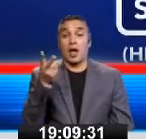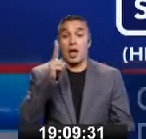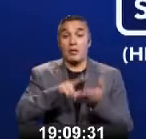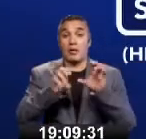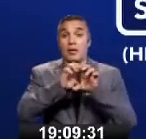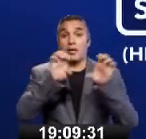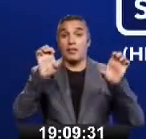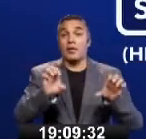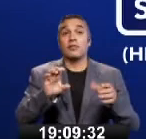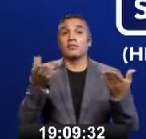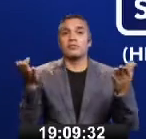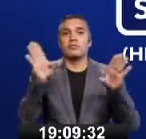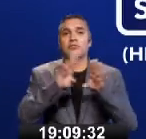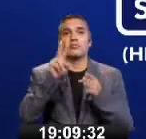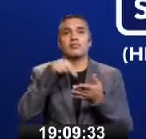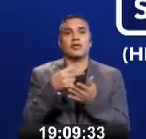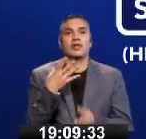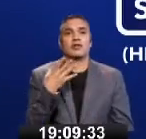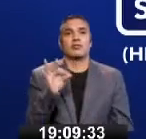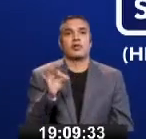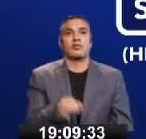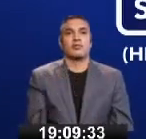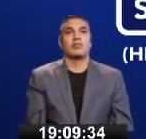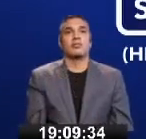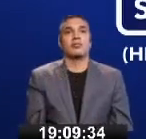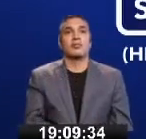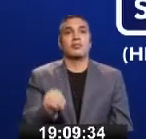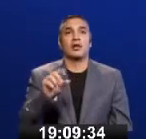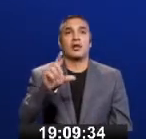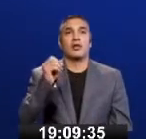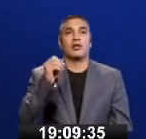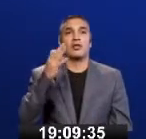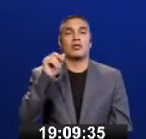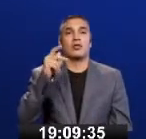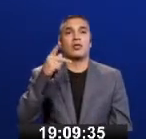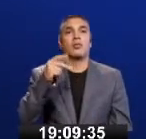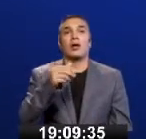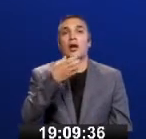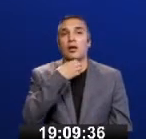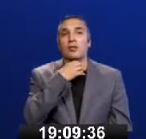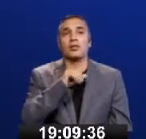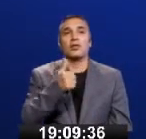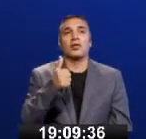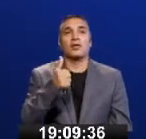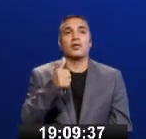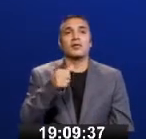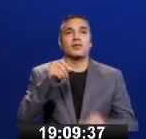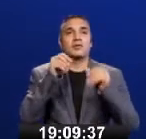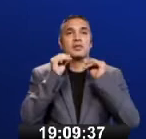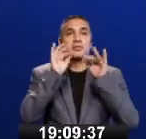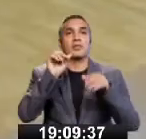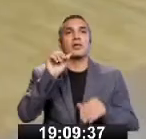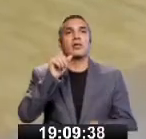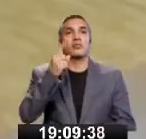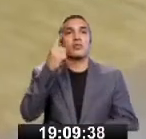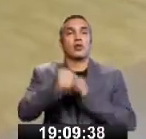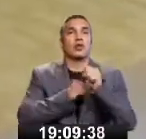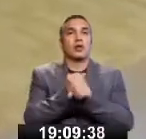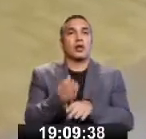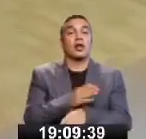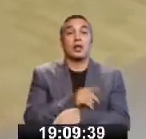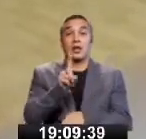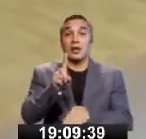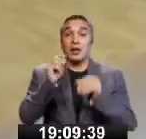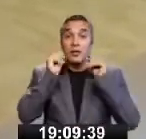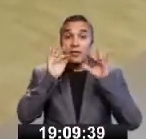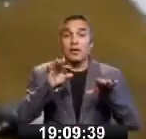fueron liquidadas en el 2019, Melconstrop en agosto y Aconstrucnol S.A. en septiembre del año pasado, fechas